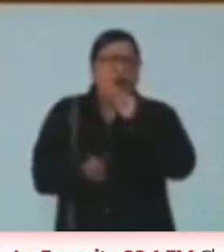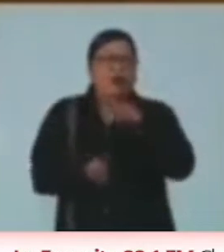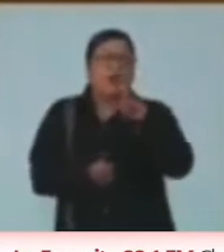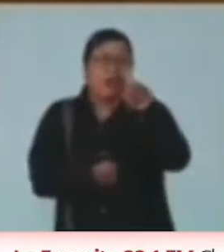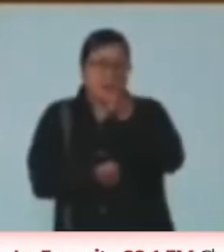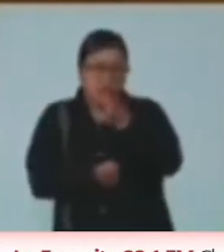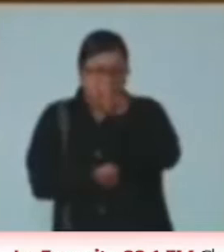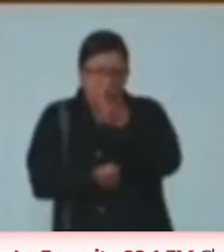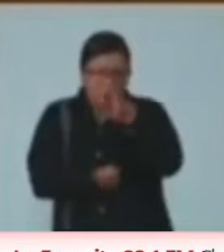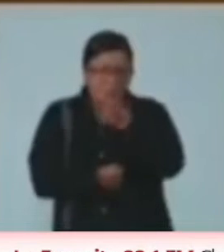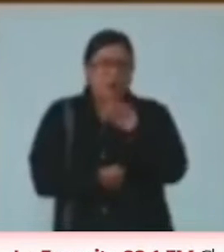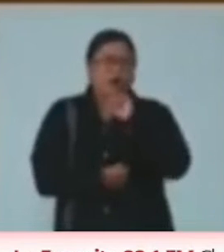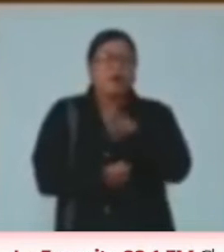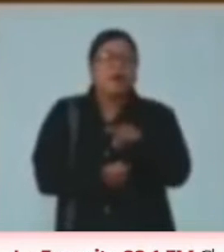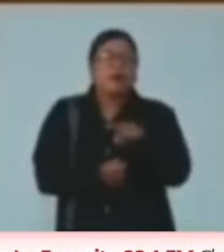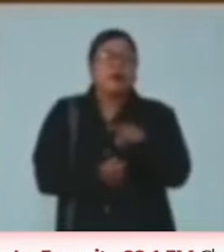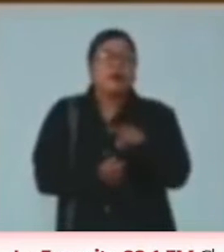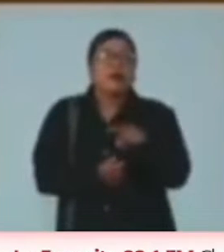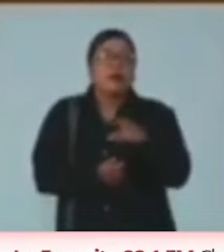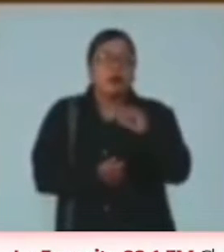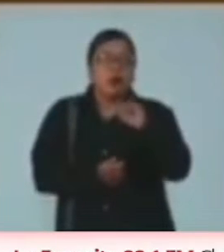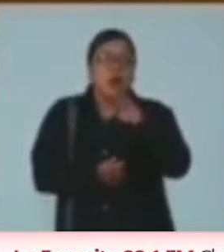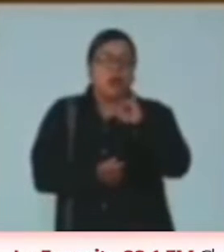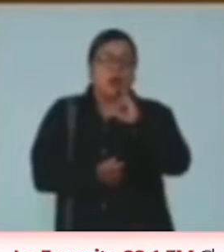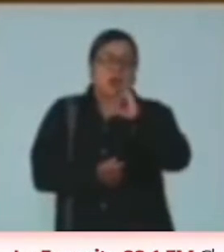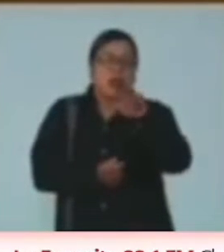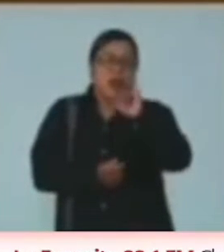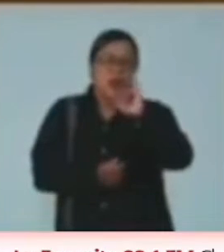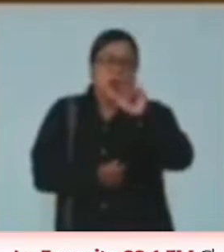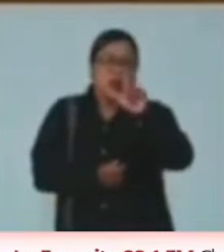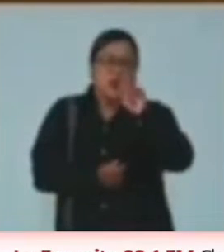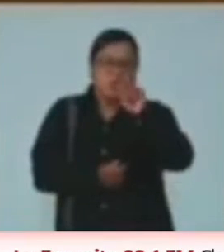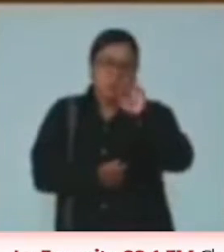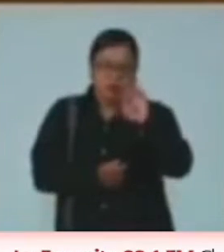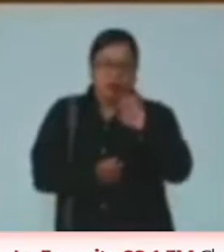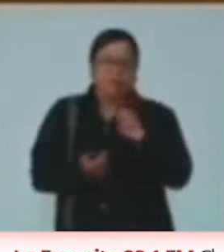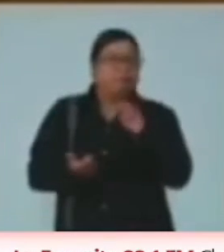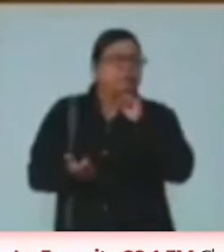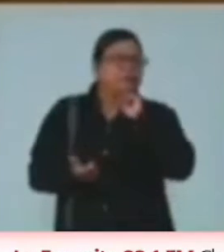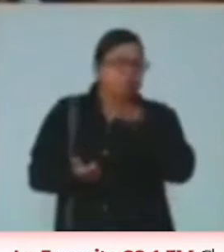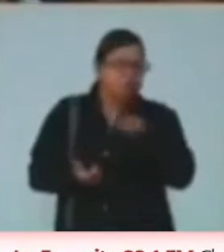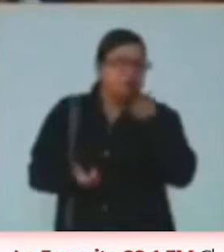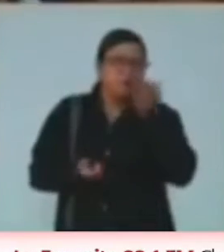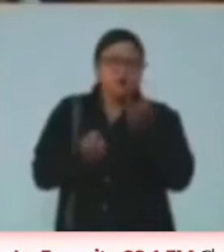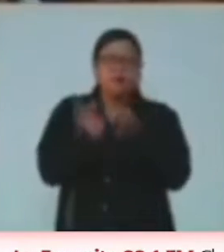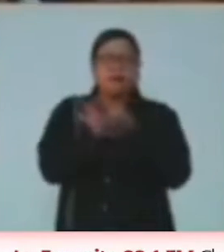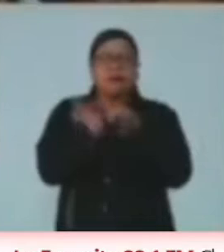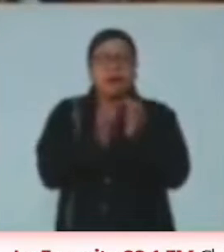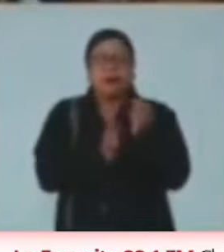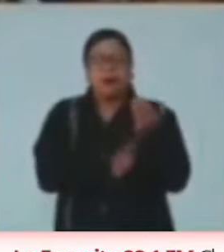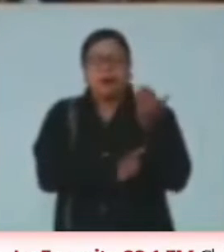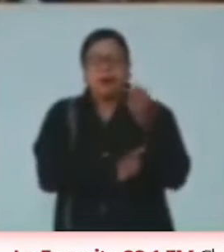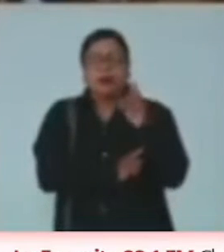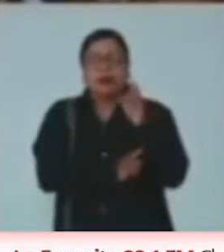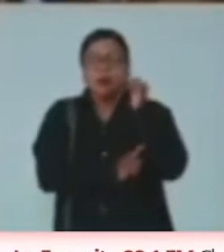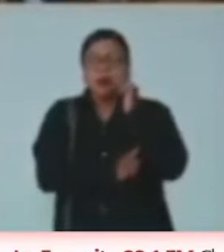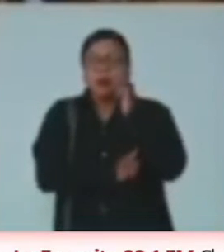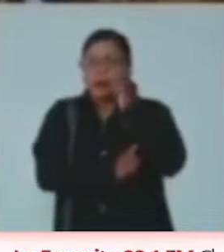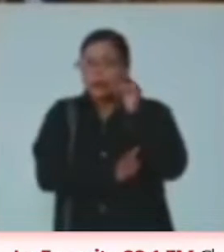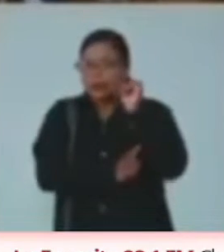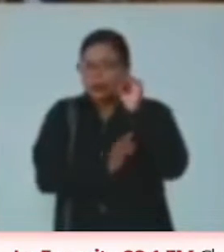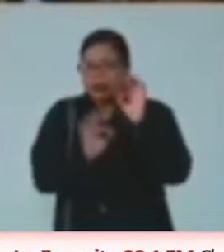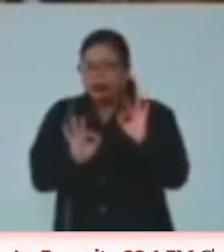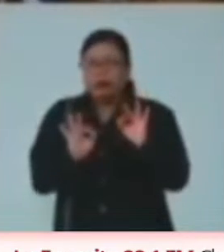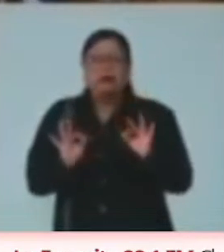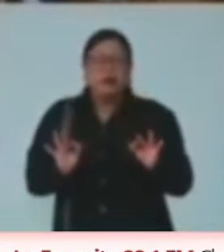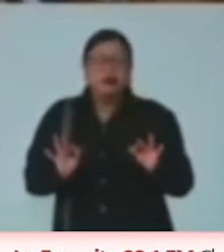de agua, y en el paraje Coajilote. Quiero comentarte que el día 30 de abril, el día de ayer,